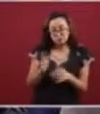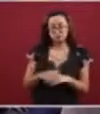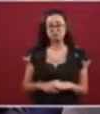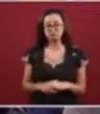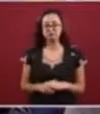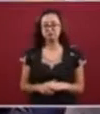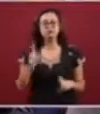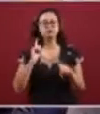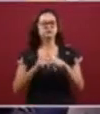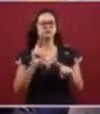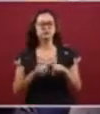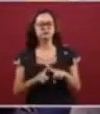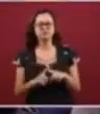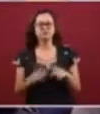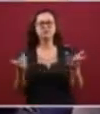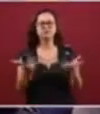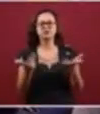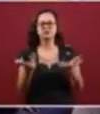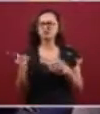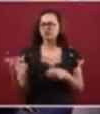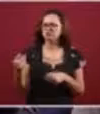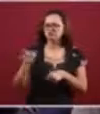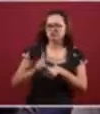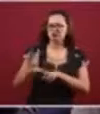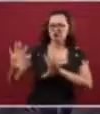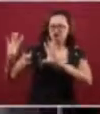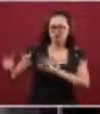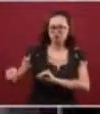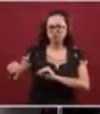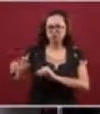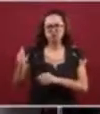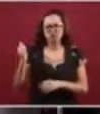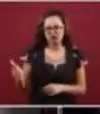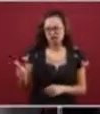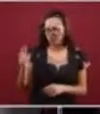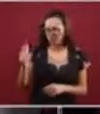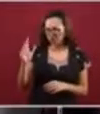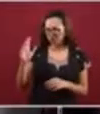corte tengo entendido que se hizo porque hubo un apagón, ¿no, Jesús, ese día? Y